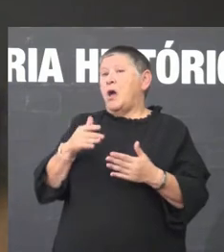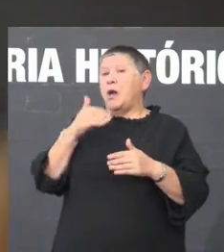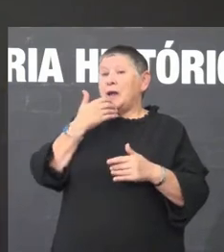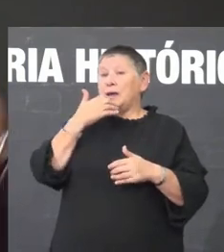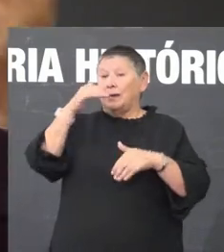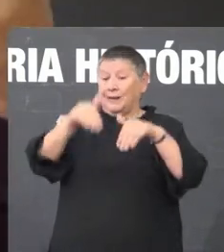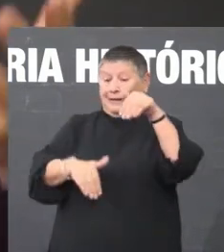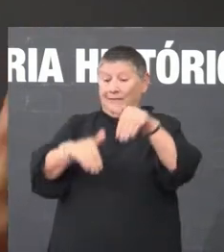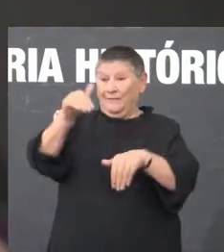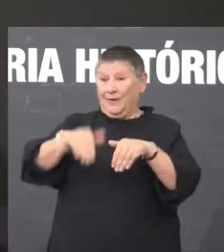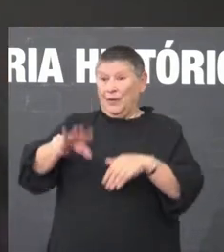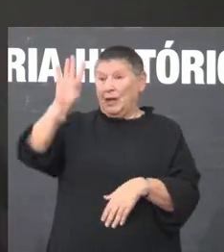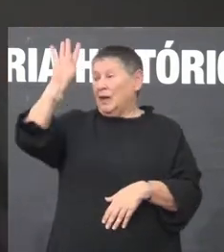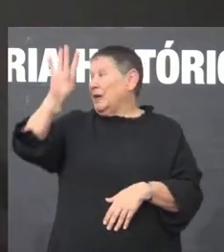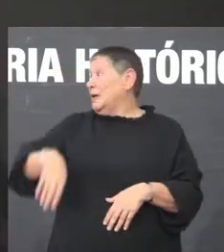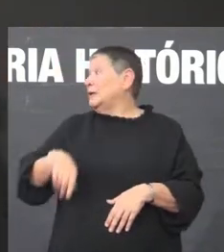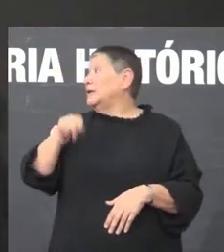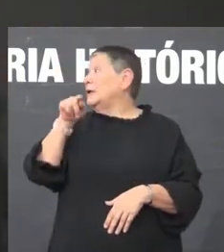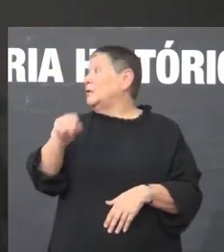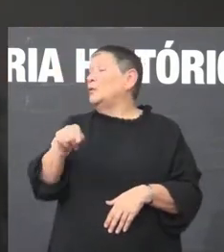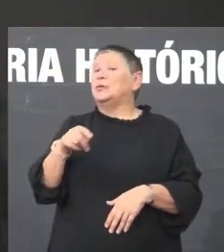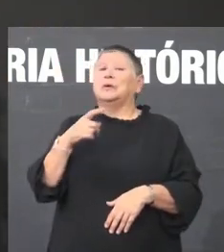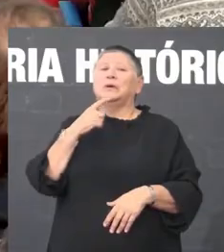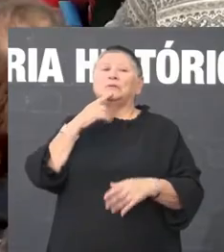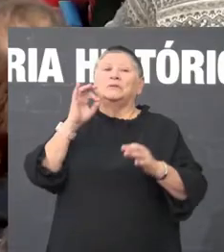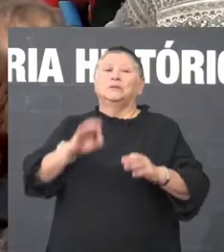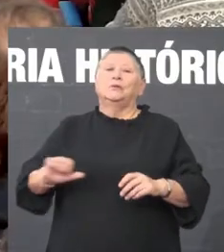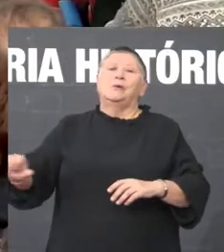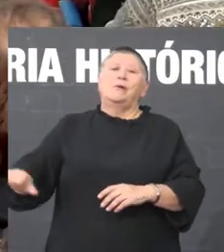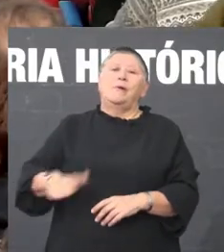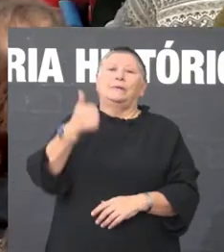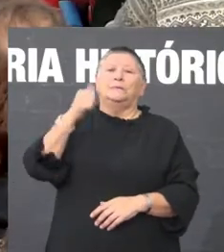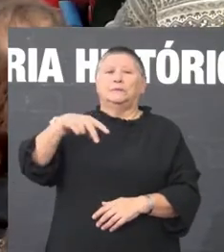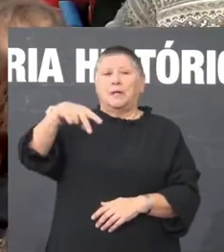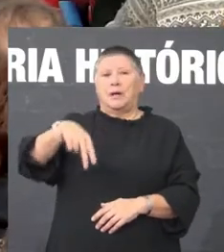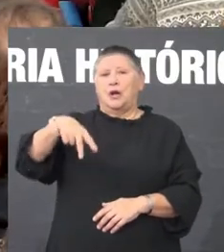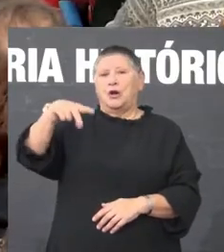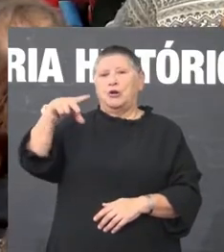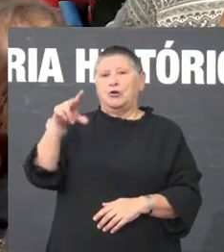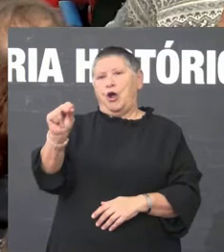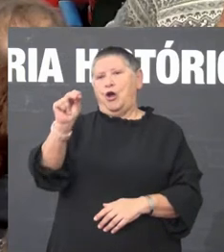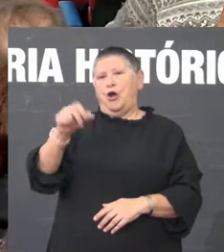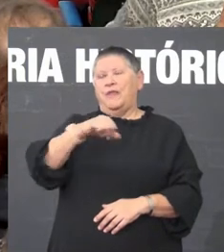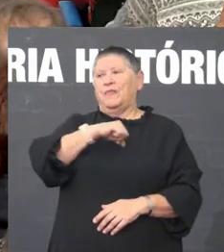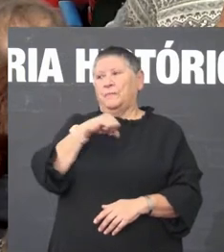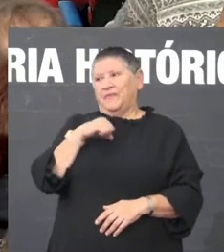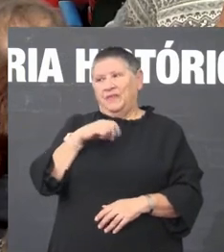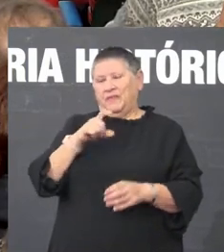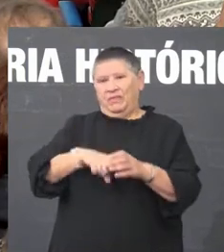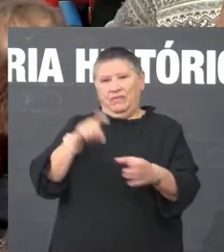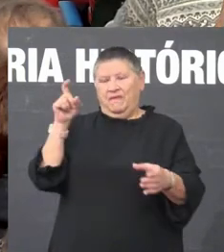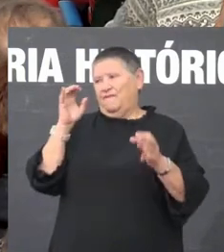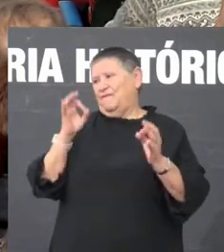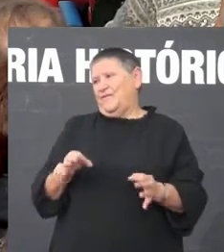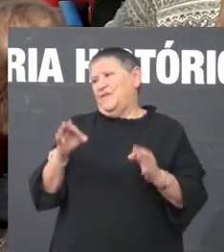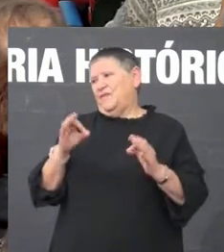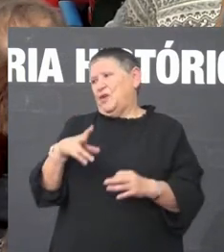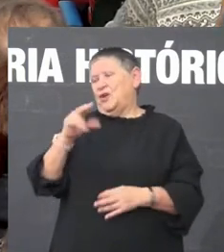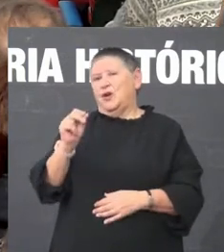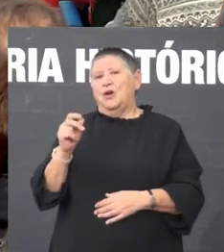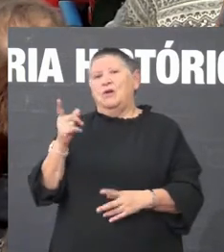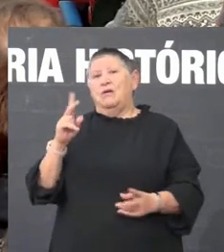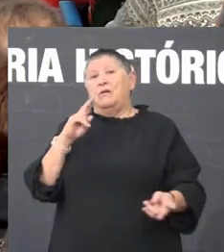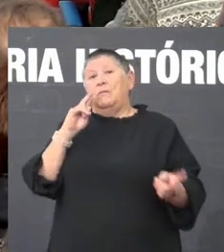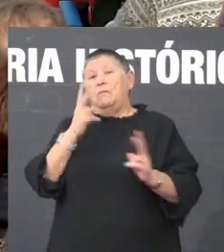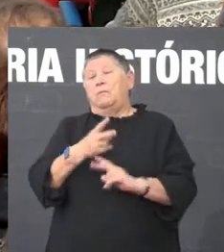Cataluña, si iba a salir el no a la independencia y tal, y que le dijeron, ya, pero